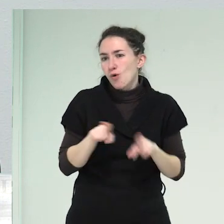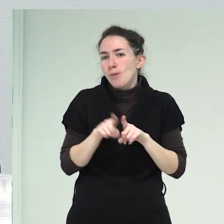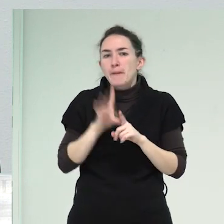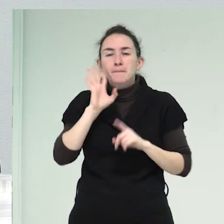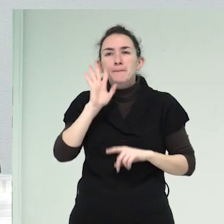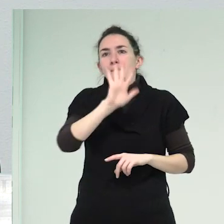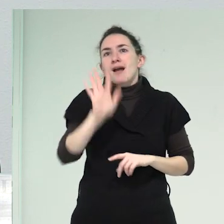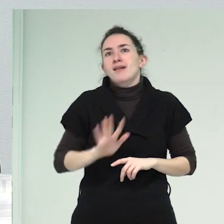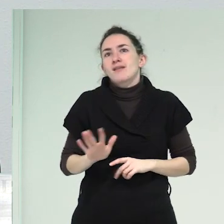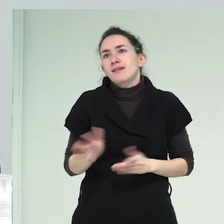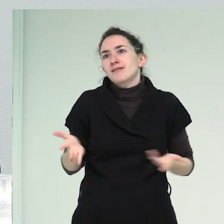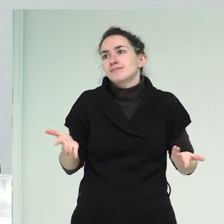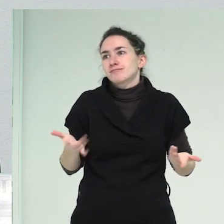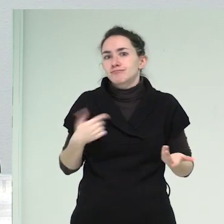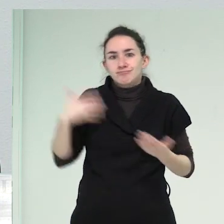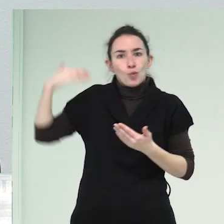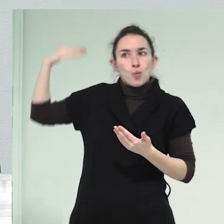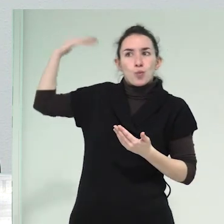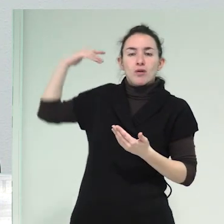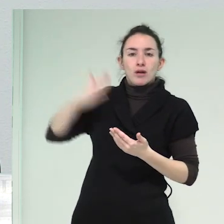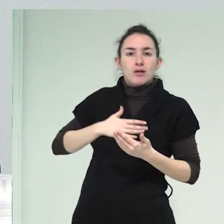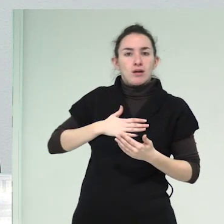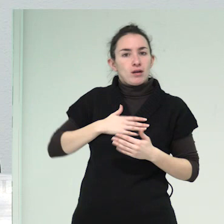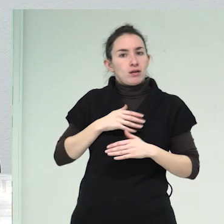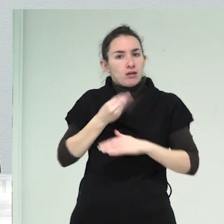que tener ascendencia indígena